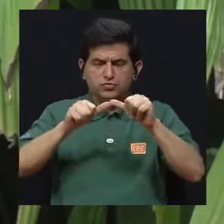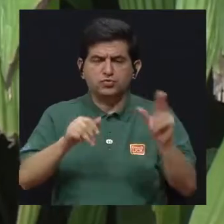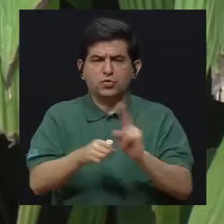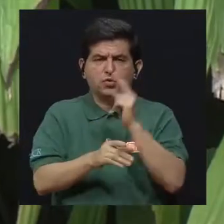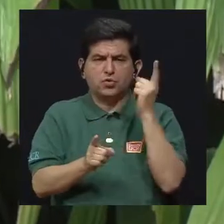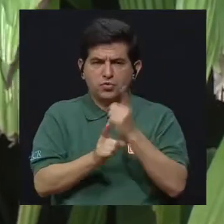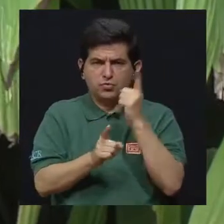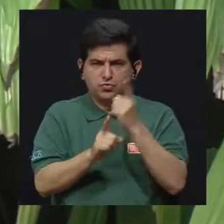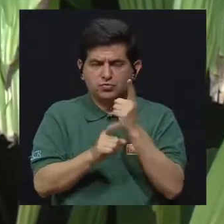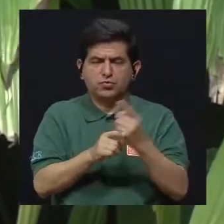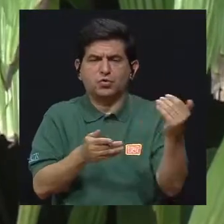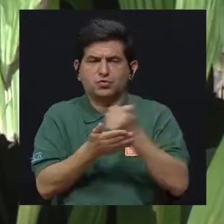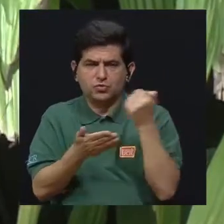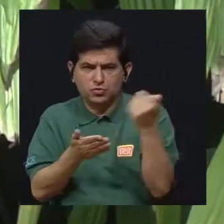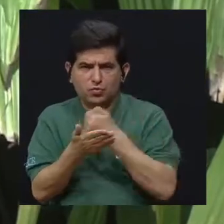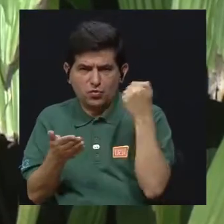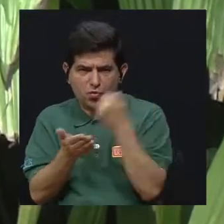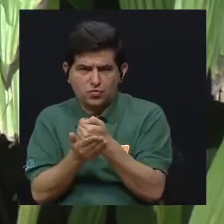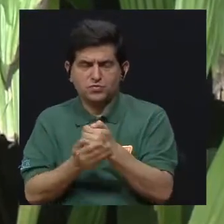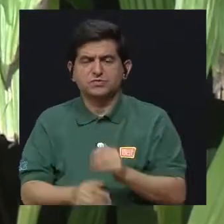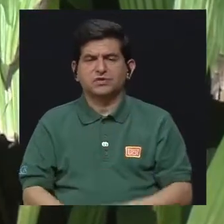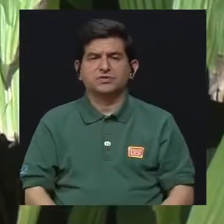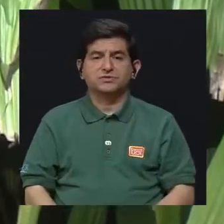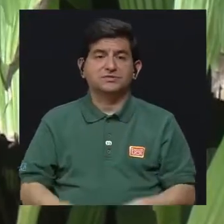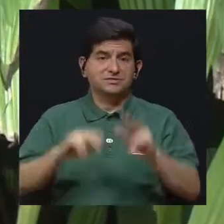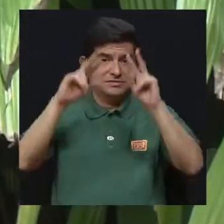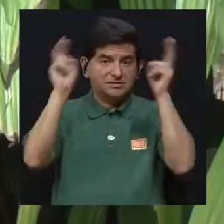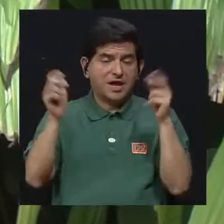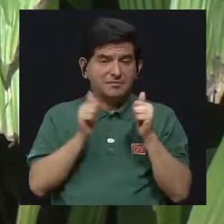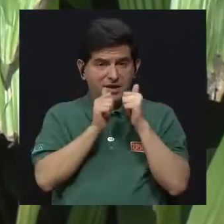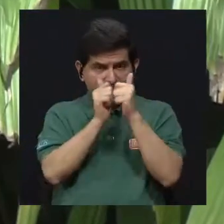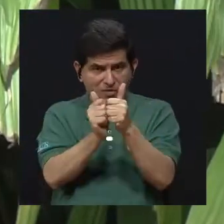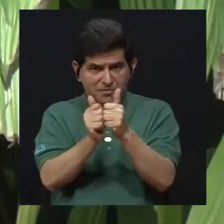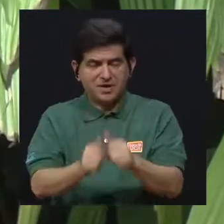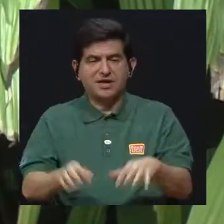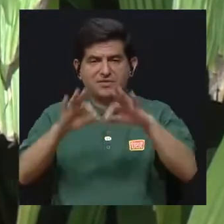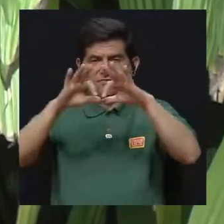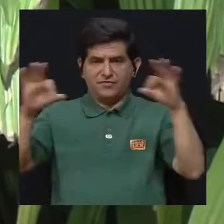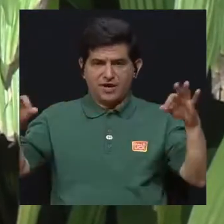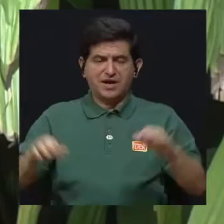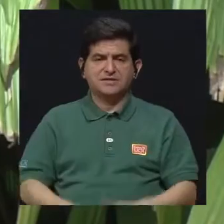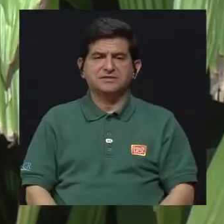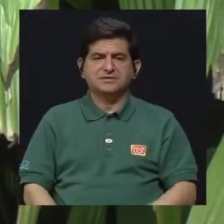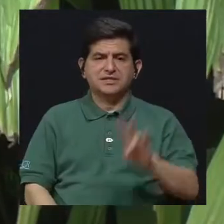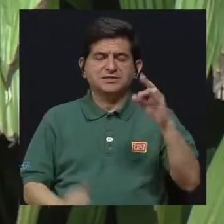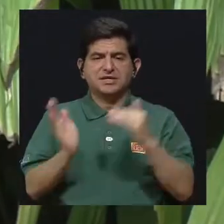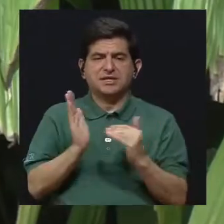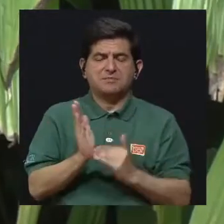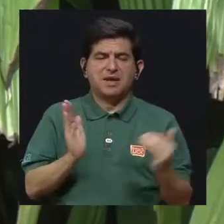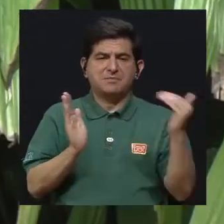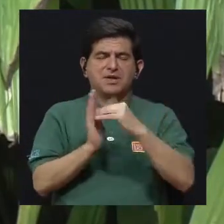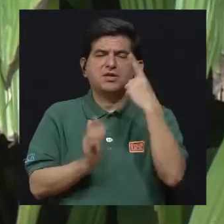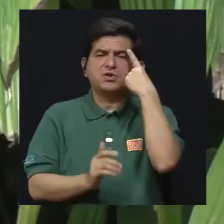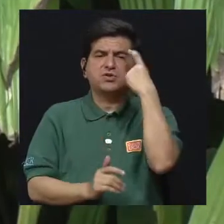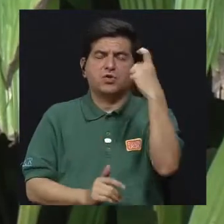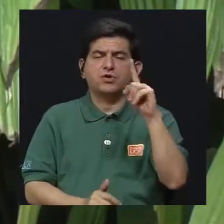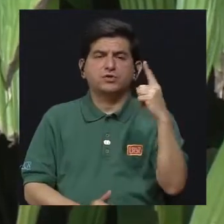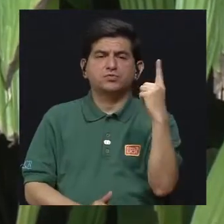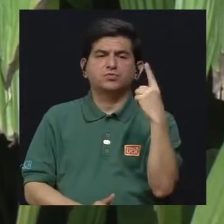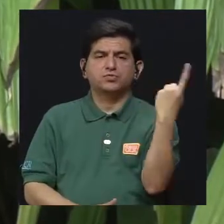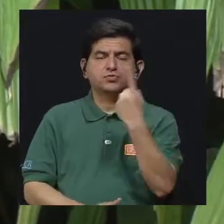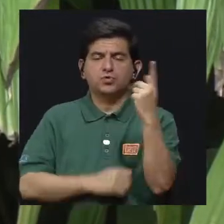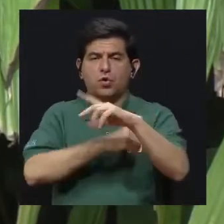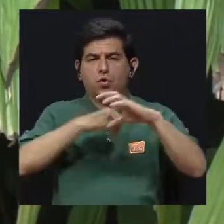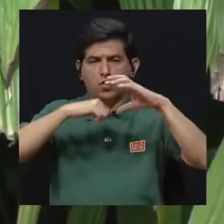y el uso eficiente de los recursos. Y este tema viene acompañado por el lema 7.000 millones de sueños, un